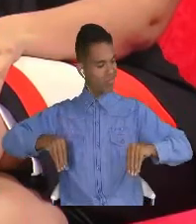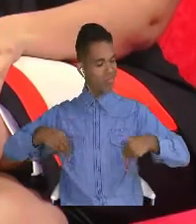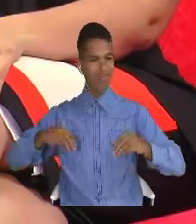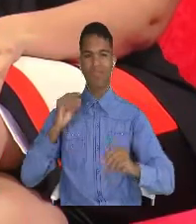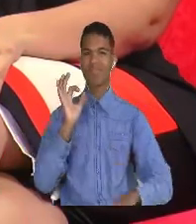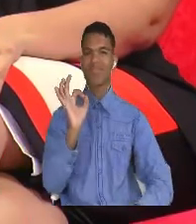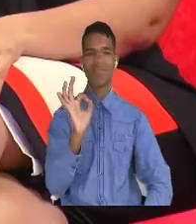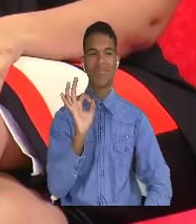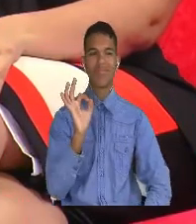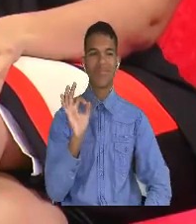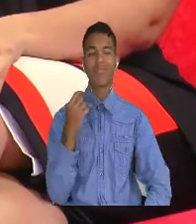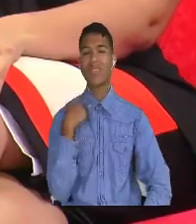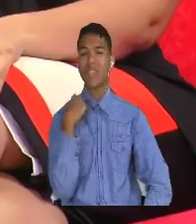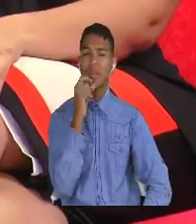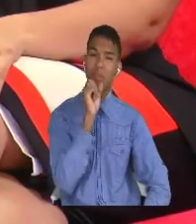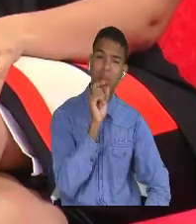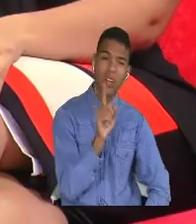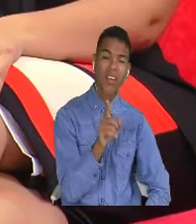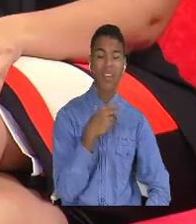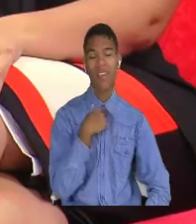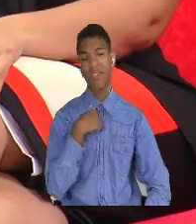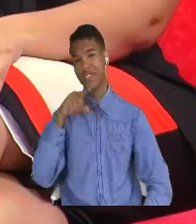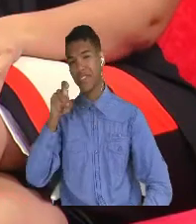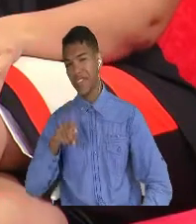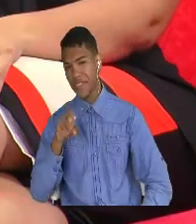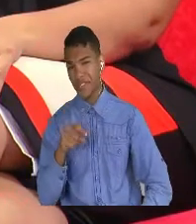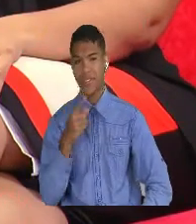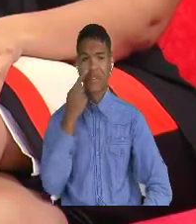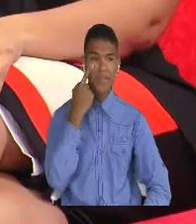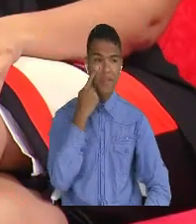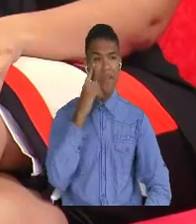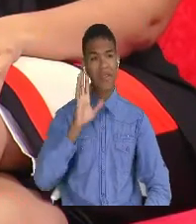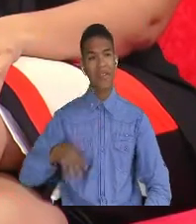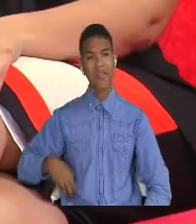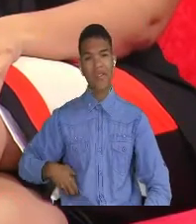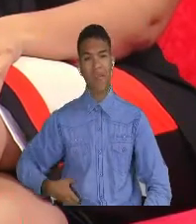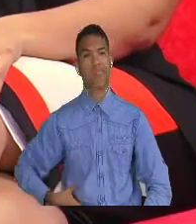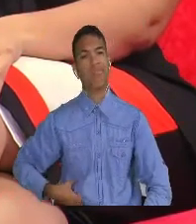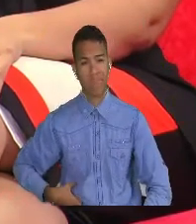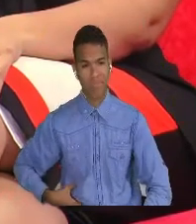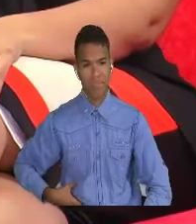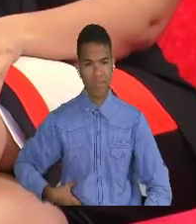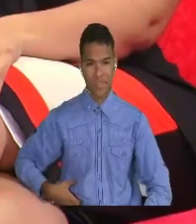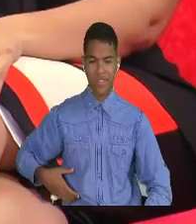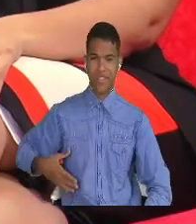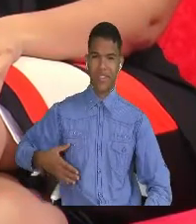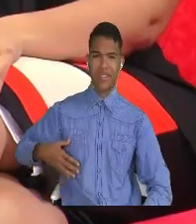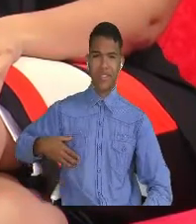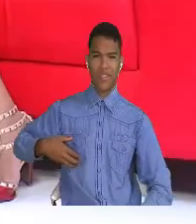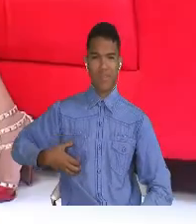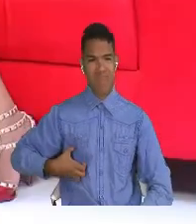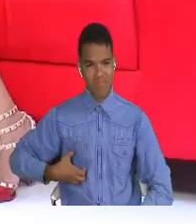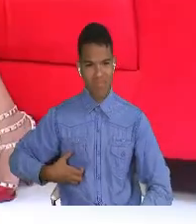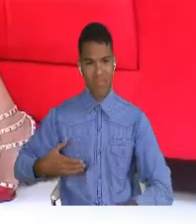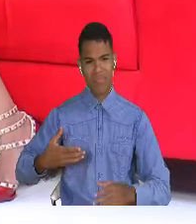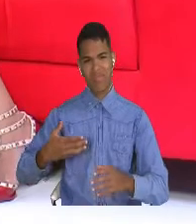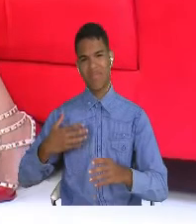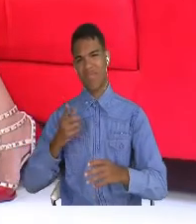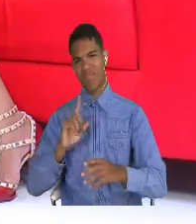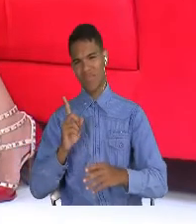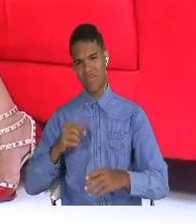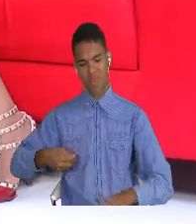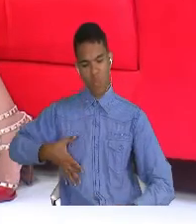bueno, hola. No, es que mira, necesitamos a mí se me sale aquí el gordito, yo quiero entrar, soy talla 8, quiero entrar en talla